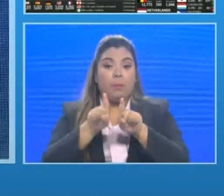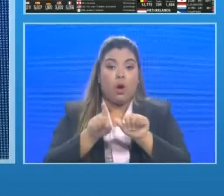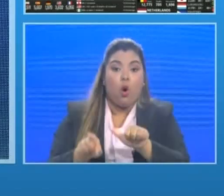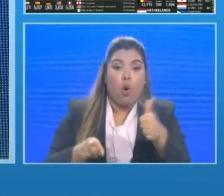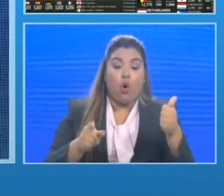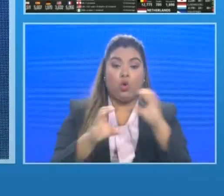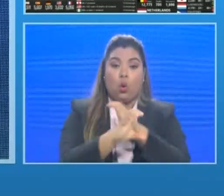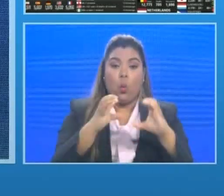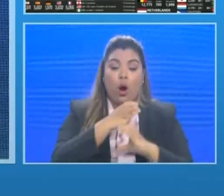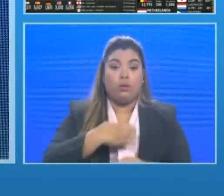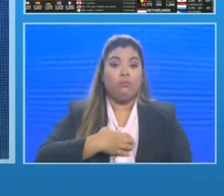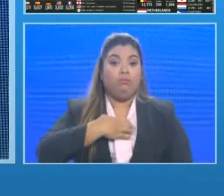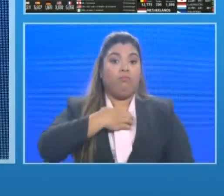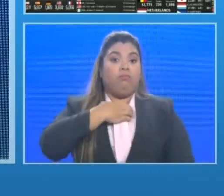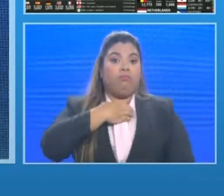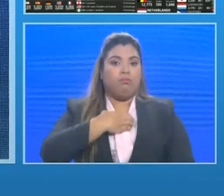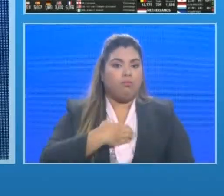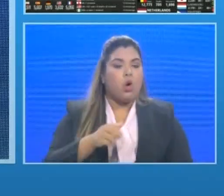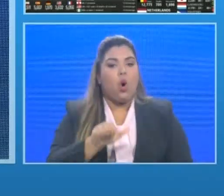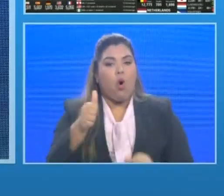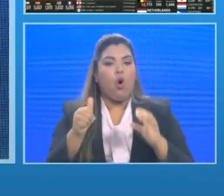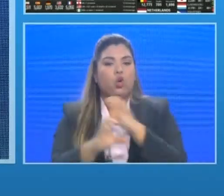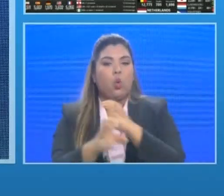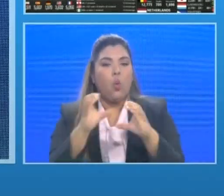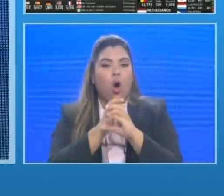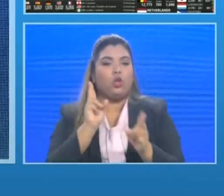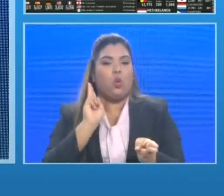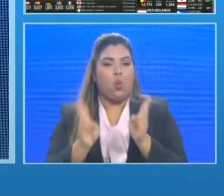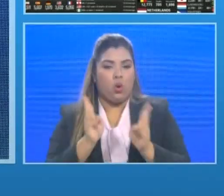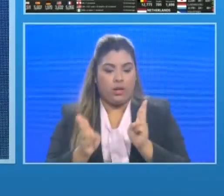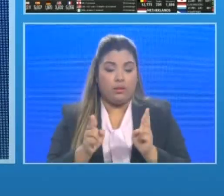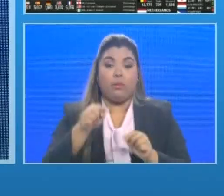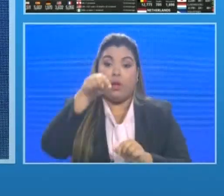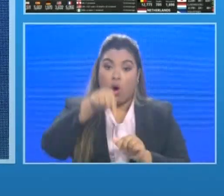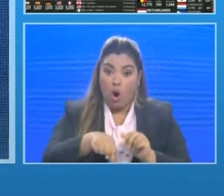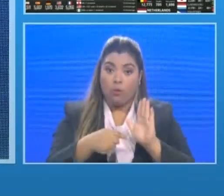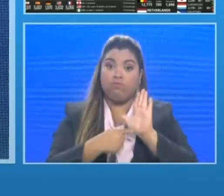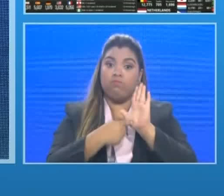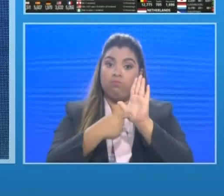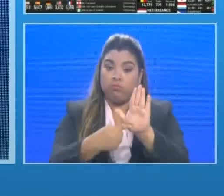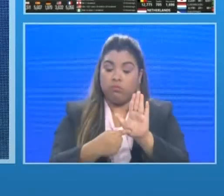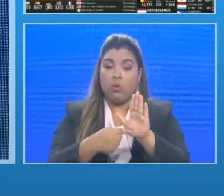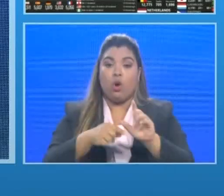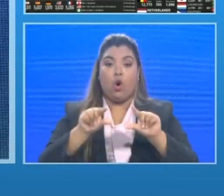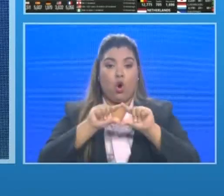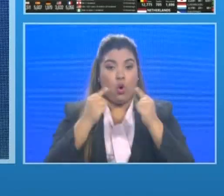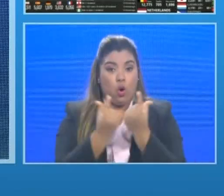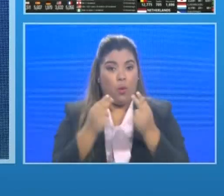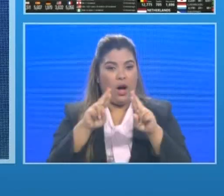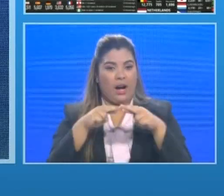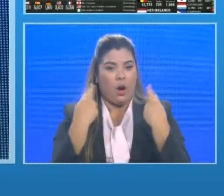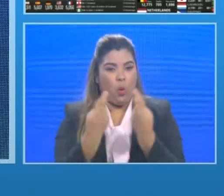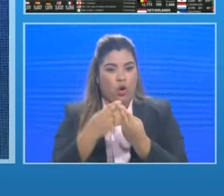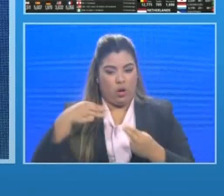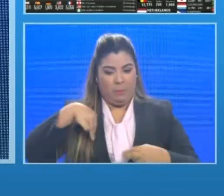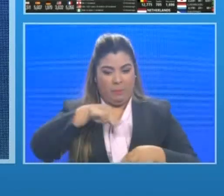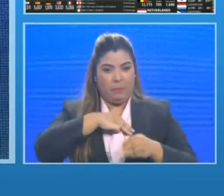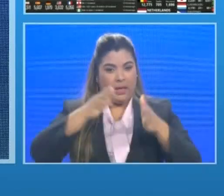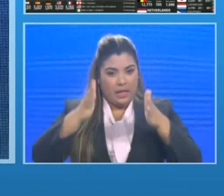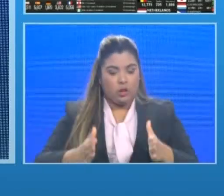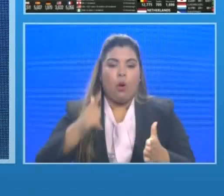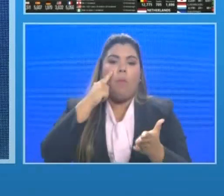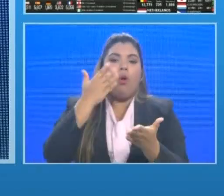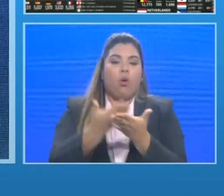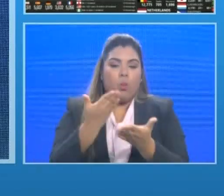de urgenciólogos. Y para ello hemos presentado el día de hoy en el Consejo de Gabinete una propuesta de decreto que